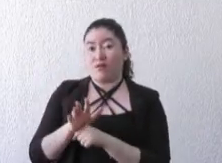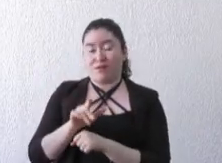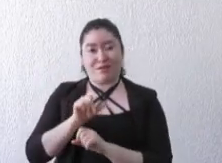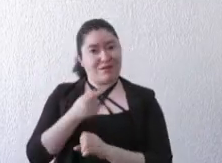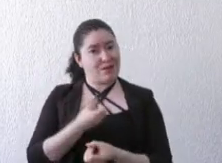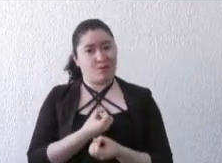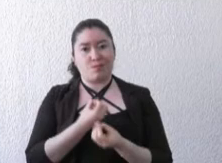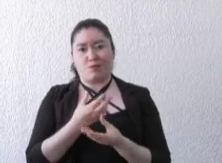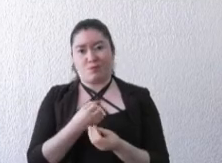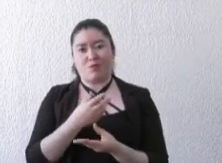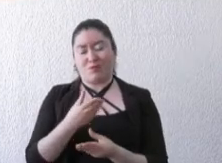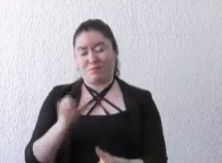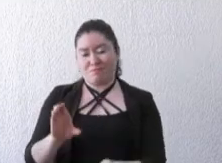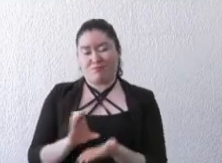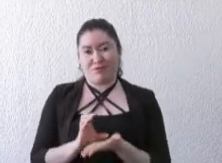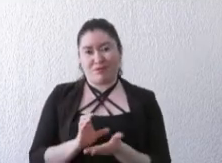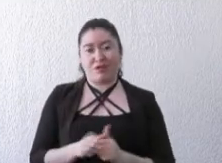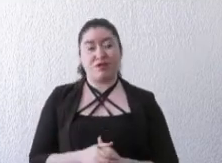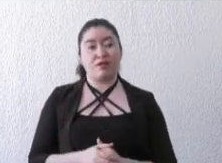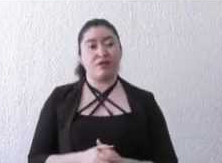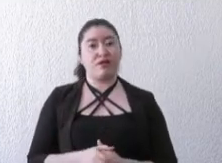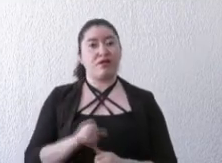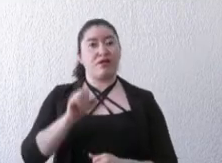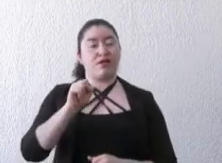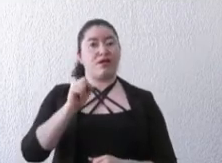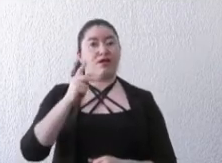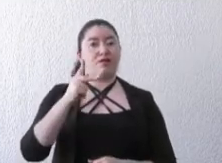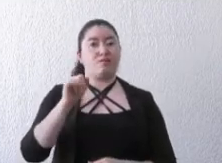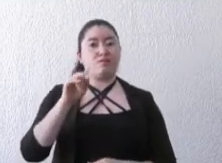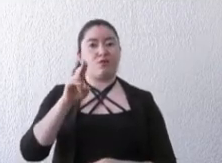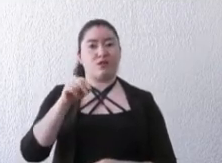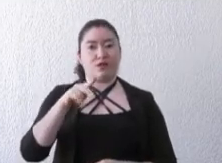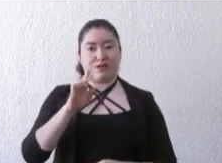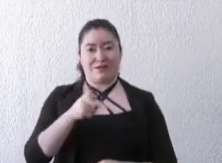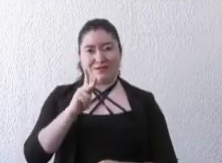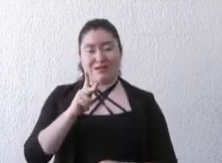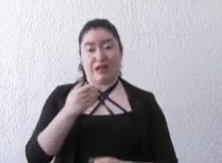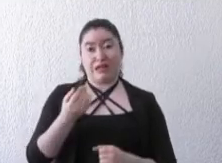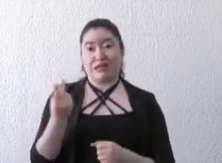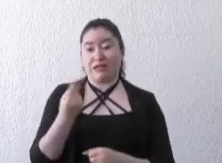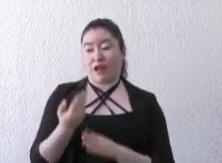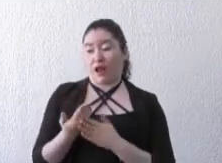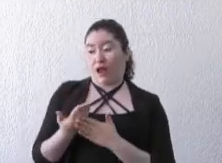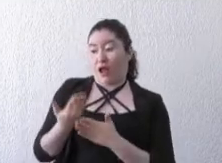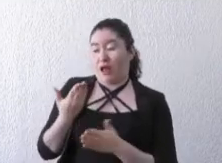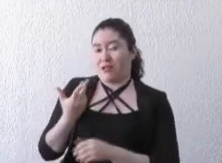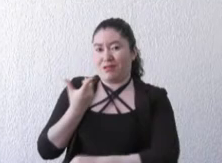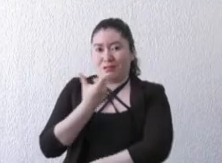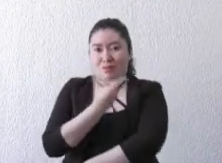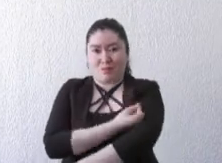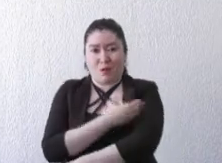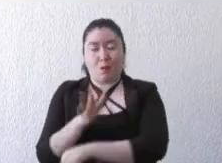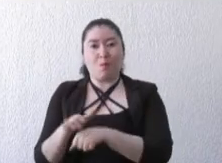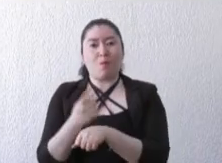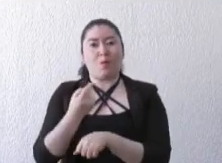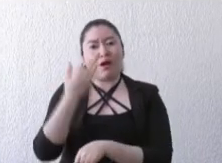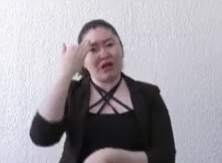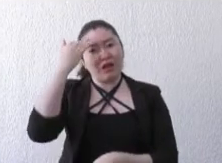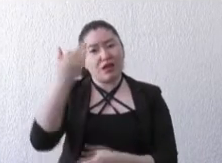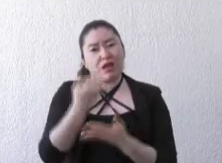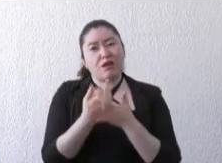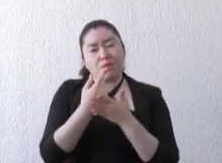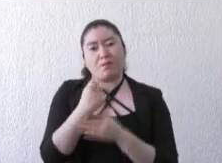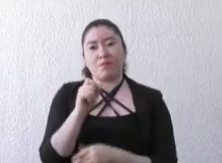a la ciudad. La Sputnik, como tiene 21 días nada más, pues tiene que aplicarse antes. El contrato